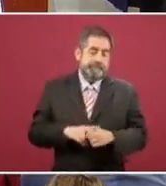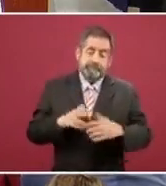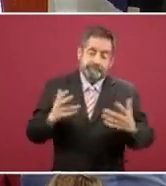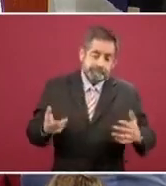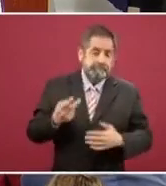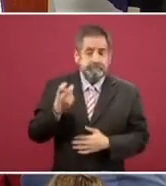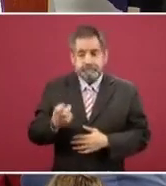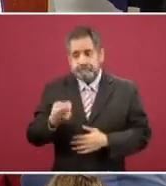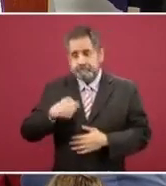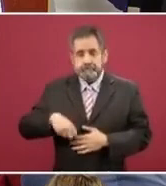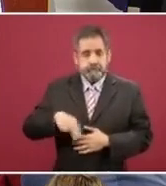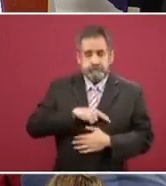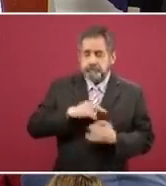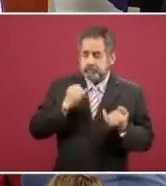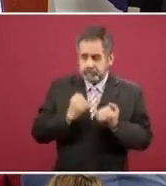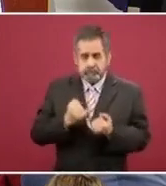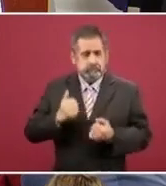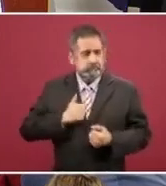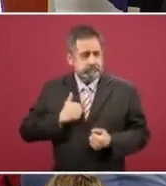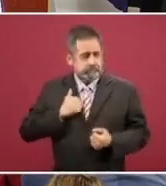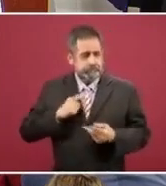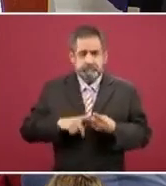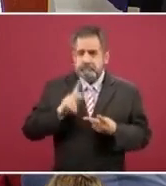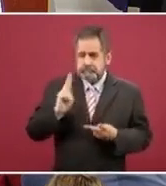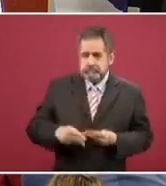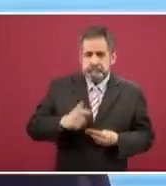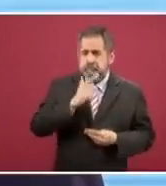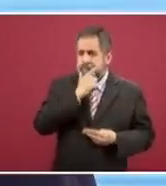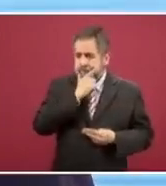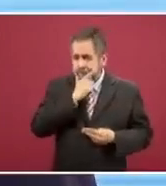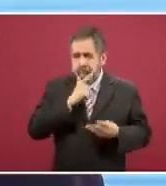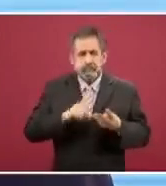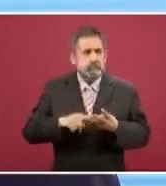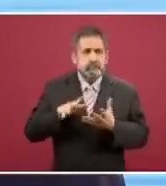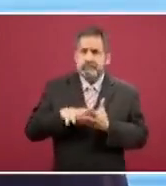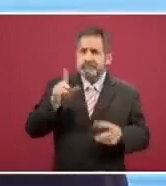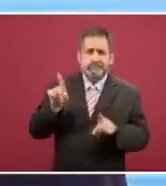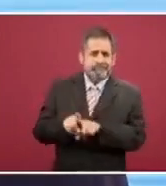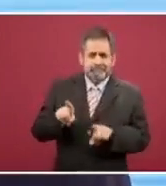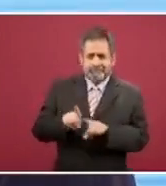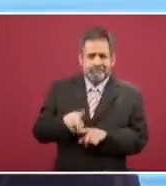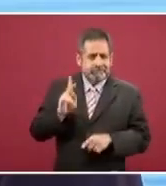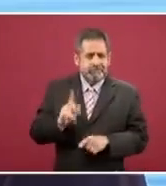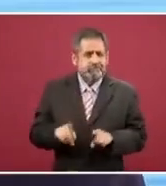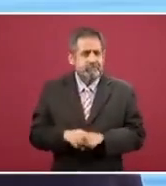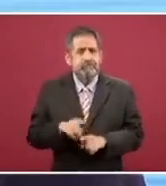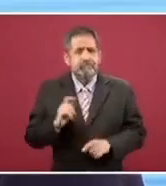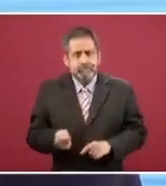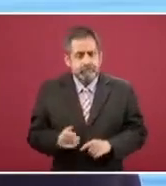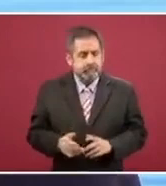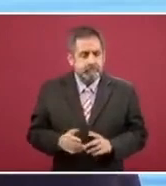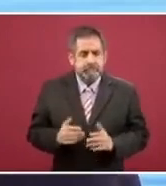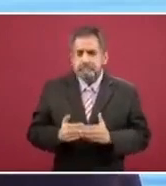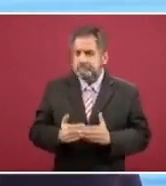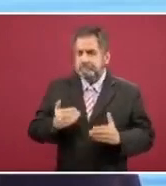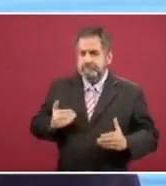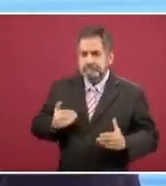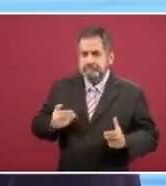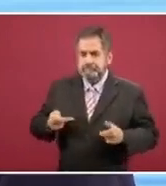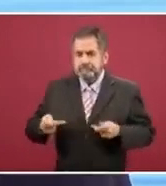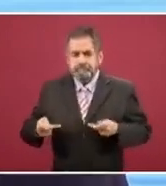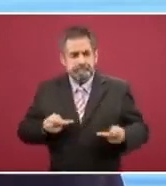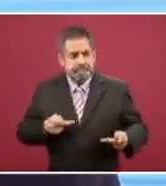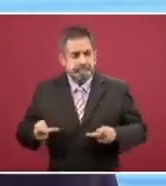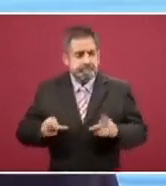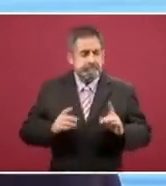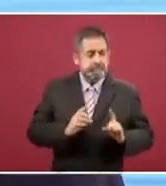así lo hemos hecho, así lo hace Canadá, así lo está haciendo el Reino Unido, así lo hace la gran mayoría de los países, es estar preparados para